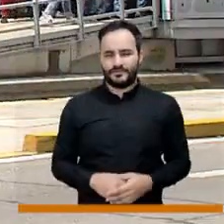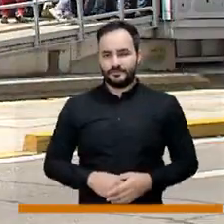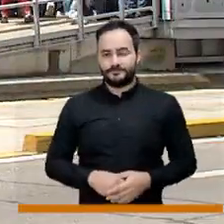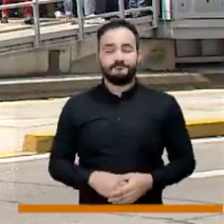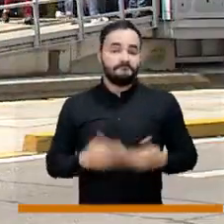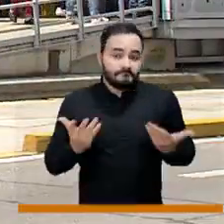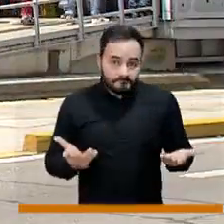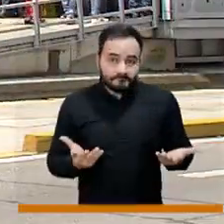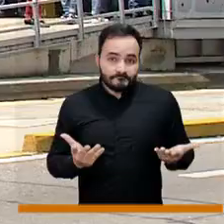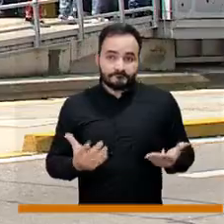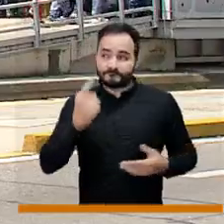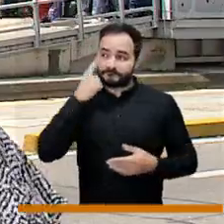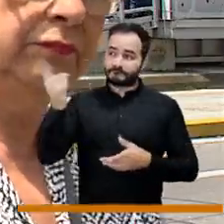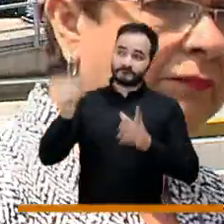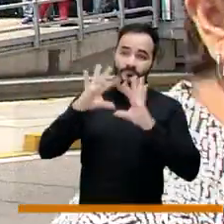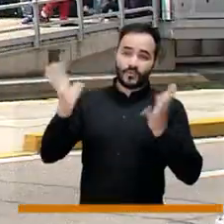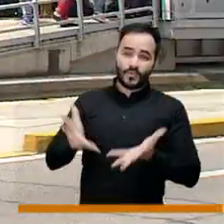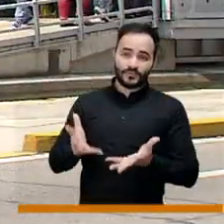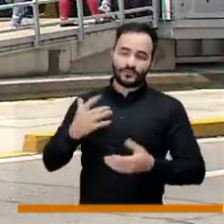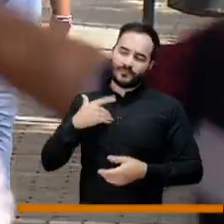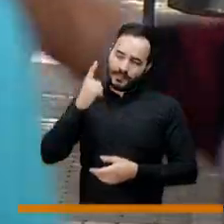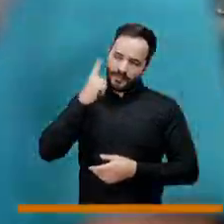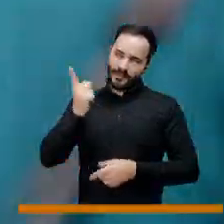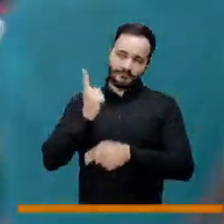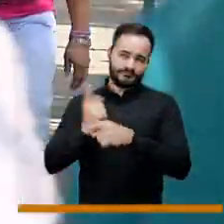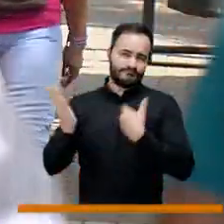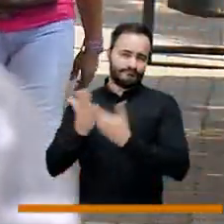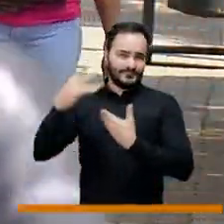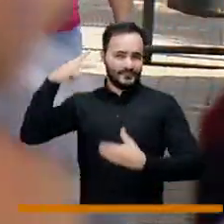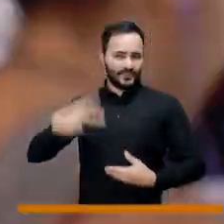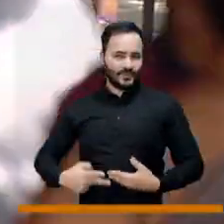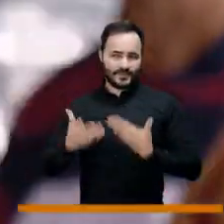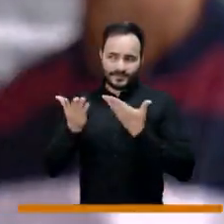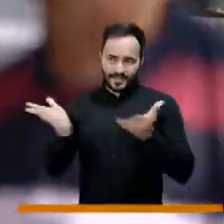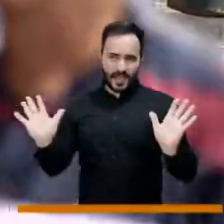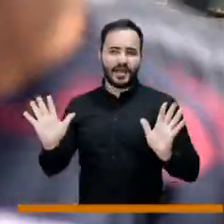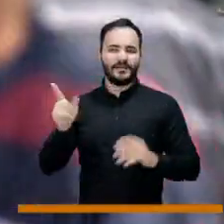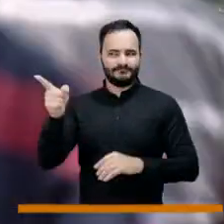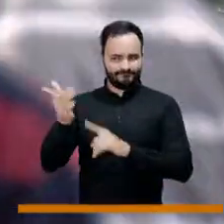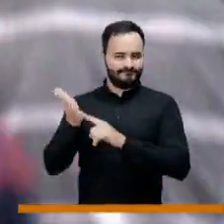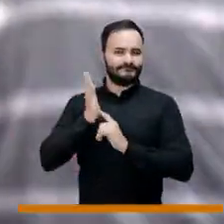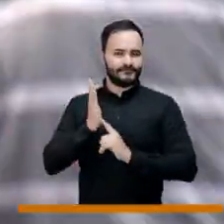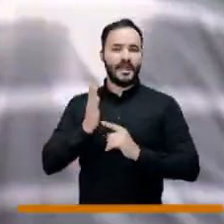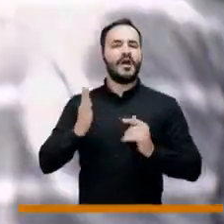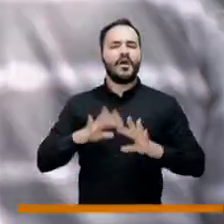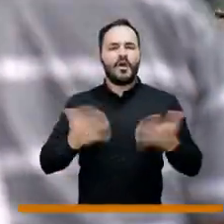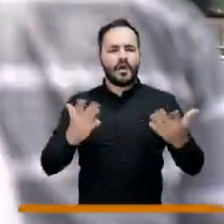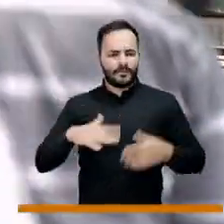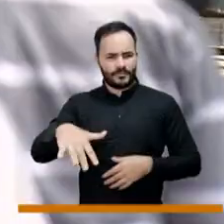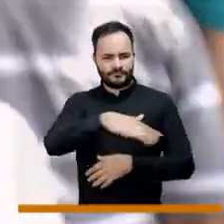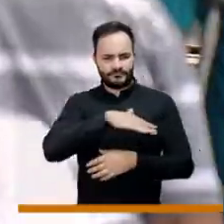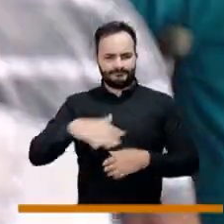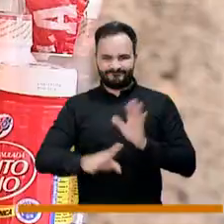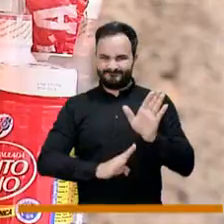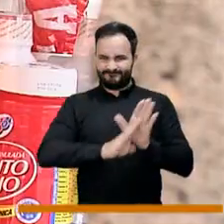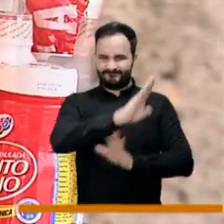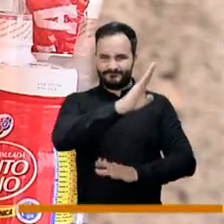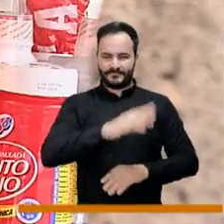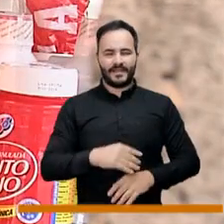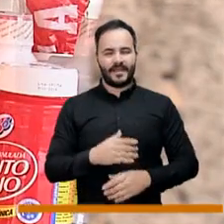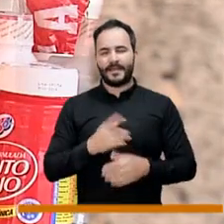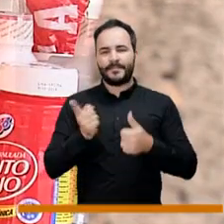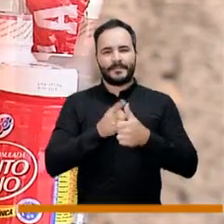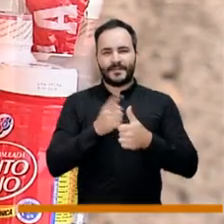y como el mundo lo ha hecho a través de toda su historia, la mejor manera de generar calidad de vida y desarrollo en un país es a través de la generación